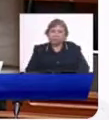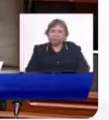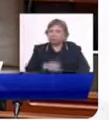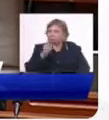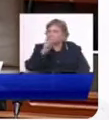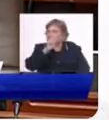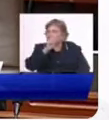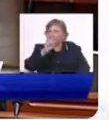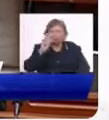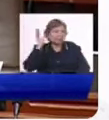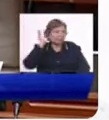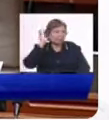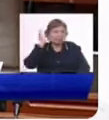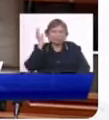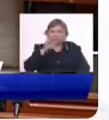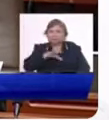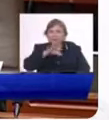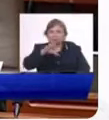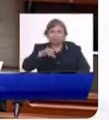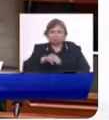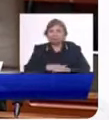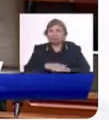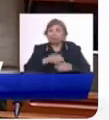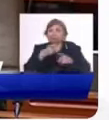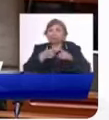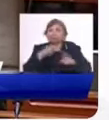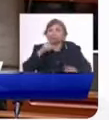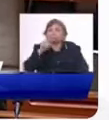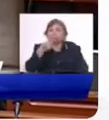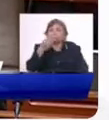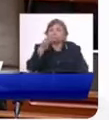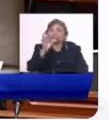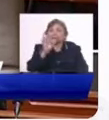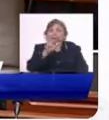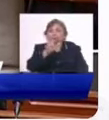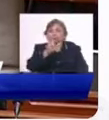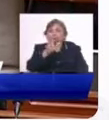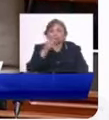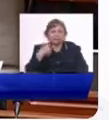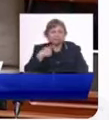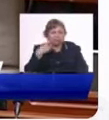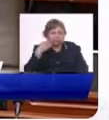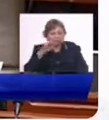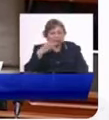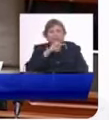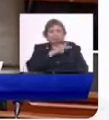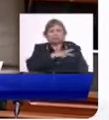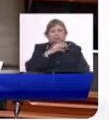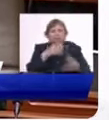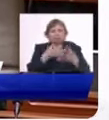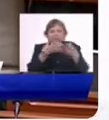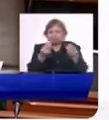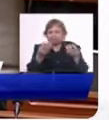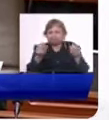No escuchan al pueblo. Desde 1993 siempre fueron la bancada